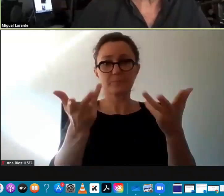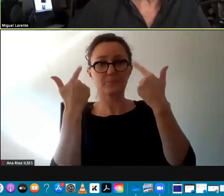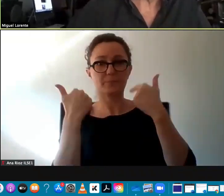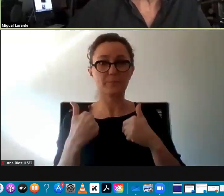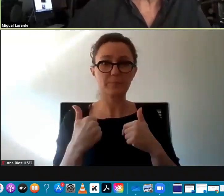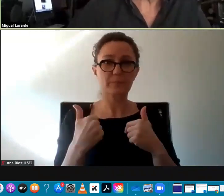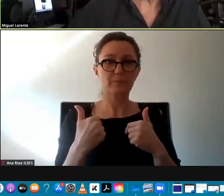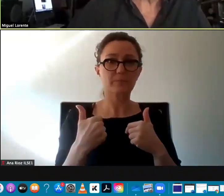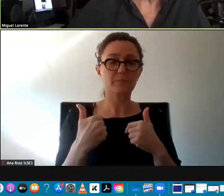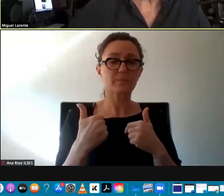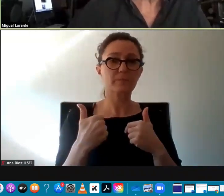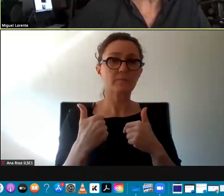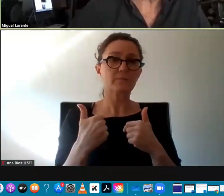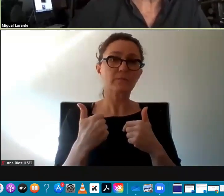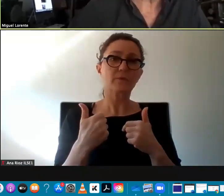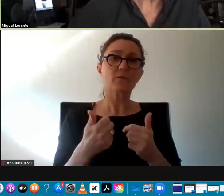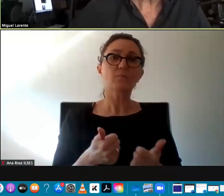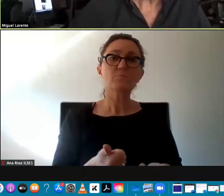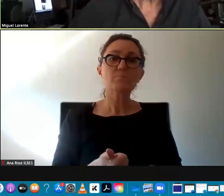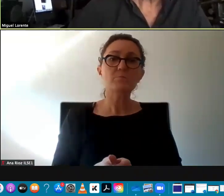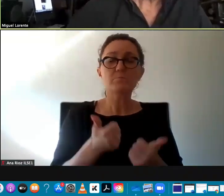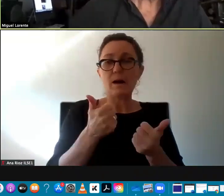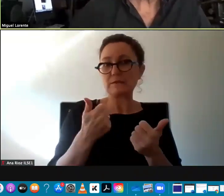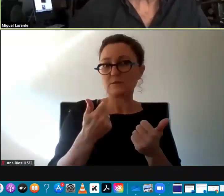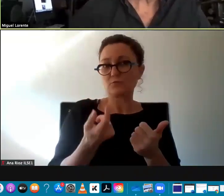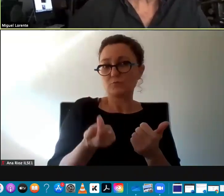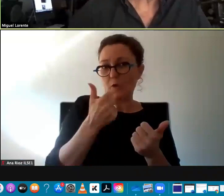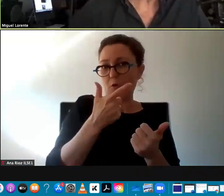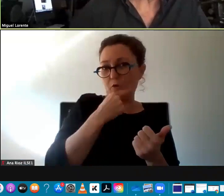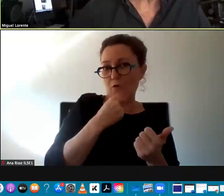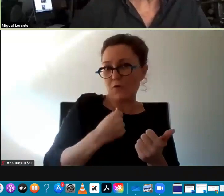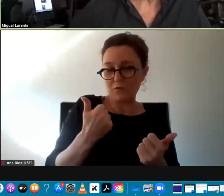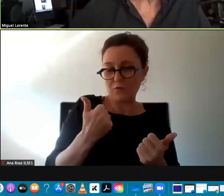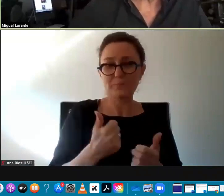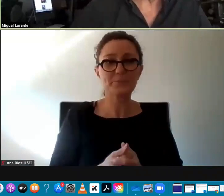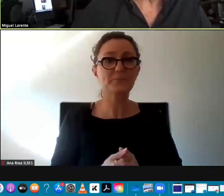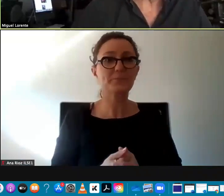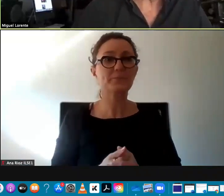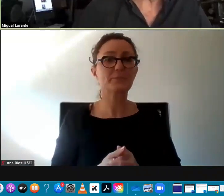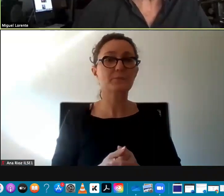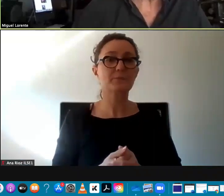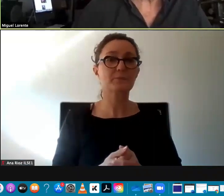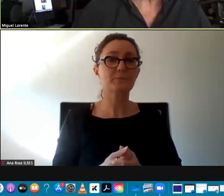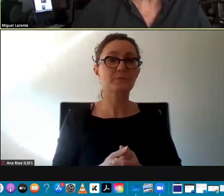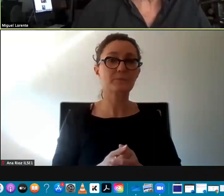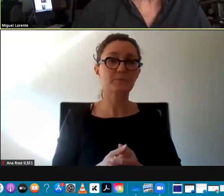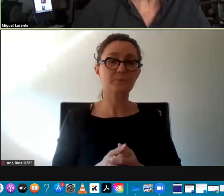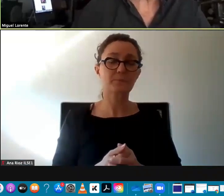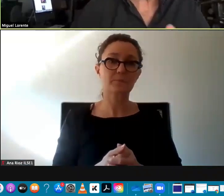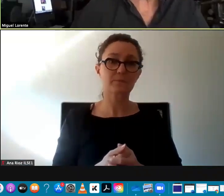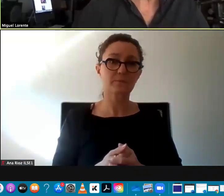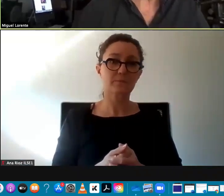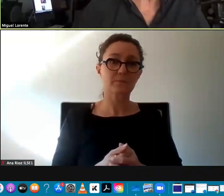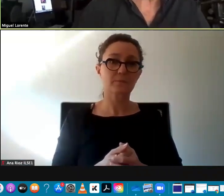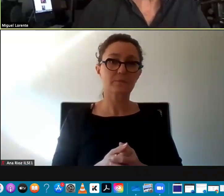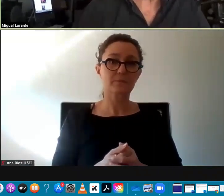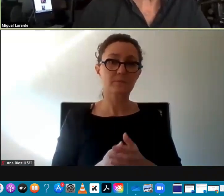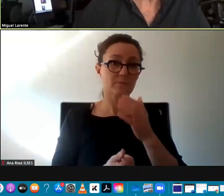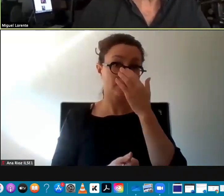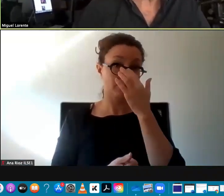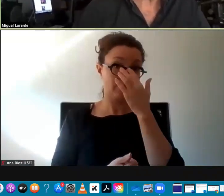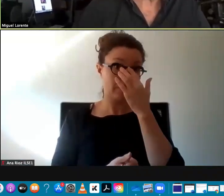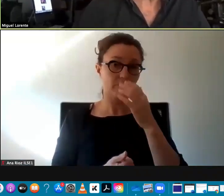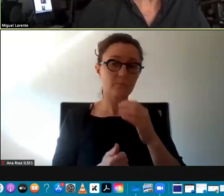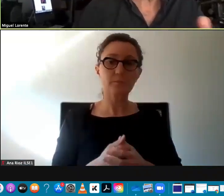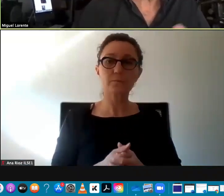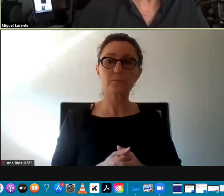menos más llevadera, ¿no? En ese sentido, creo que es muy importante tomar